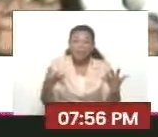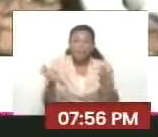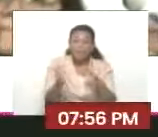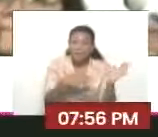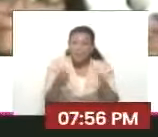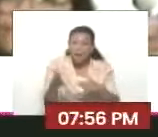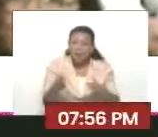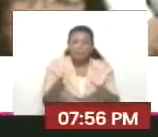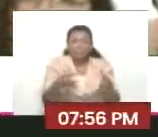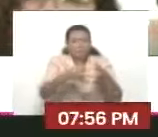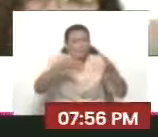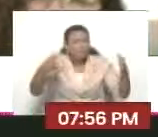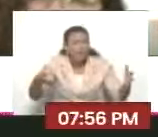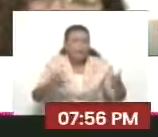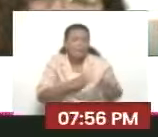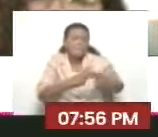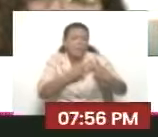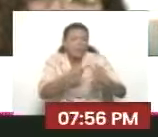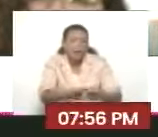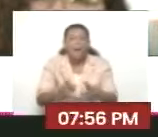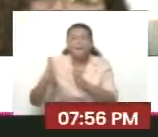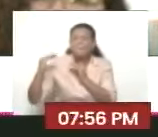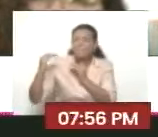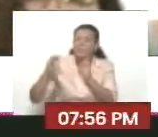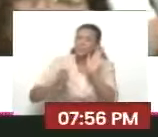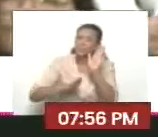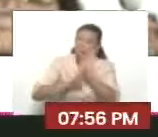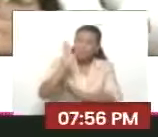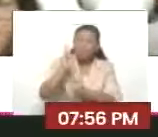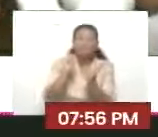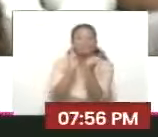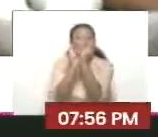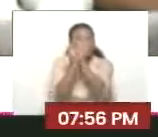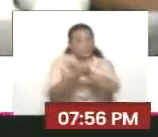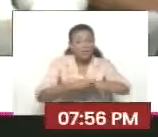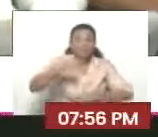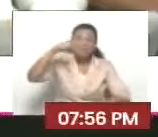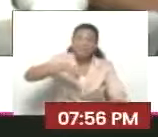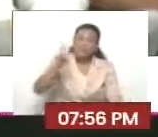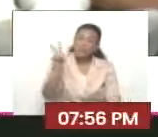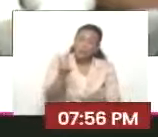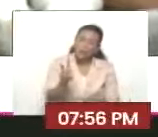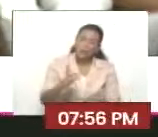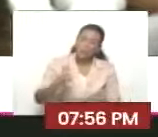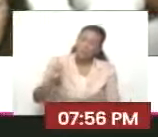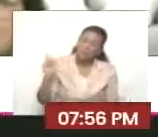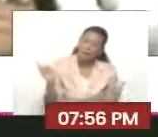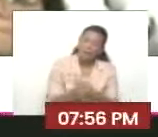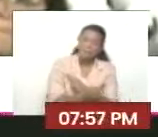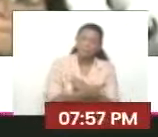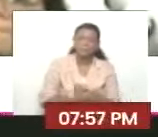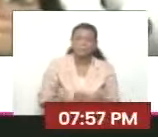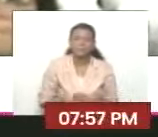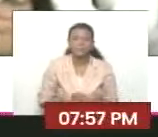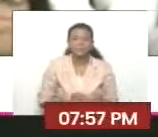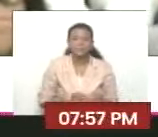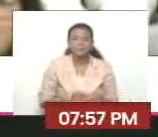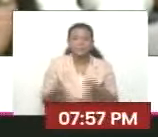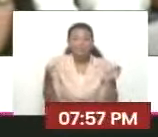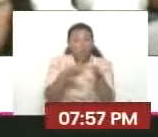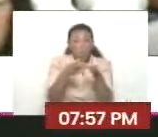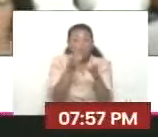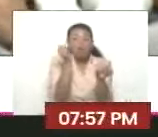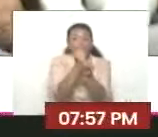del futuro, el gran voluntariado por la esperanza y por las transformaciones que necesita el país. El equipo de